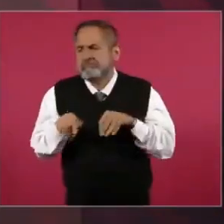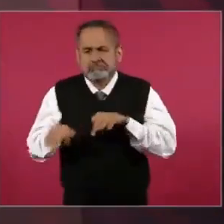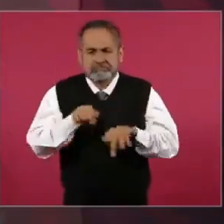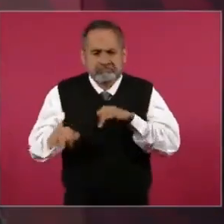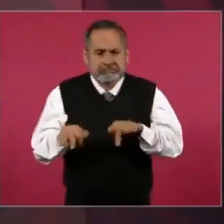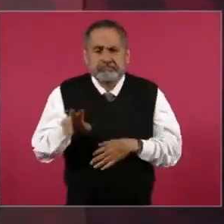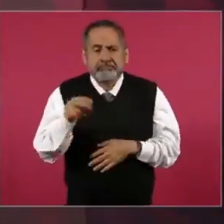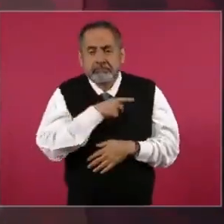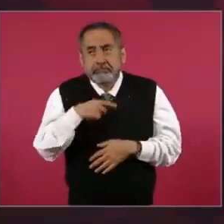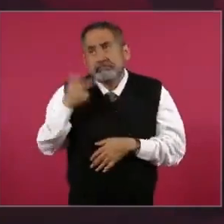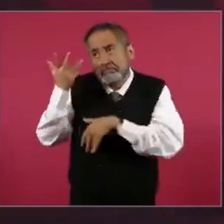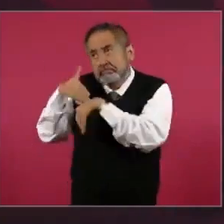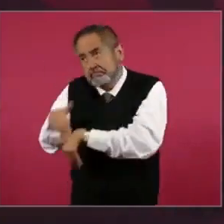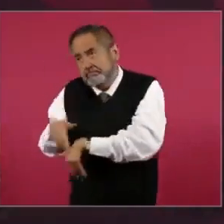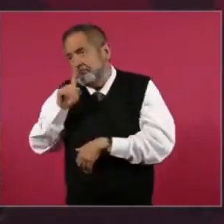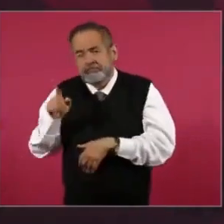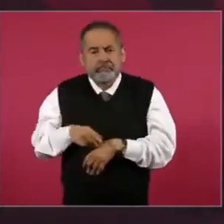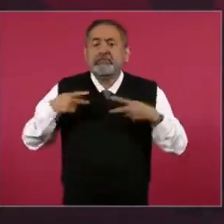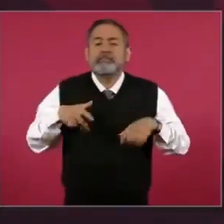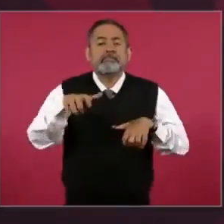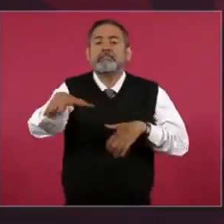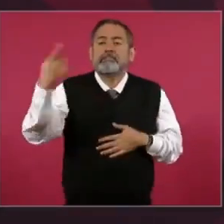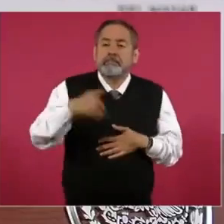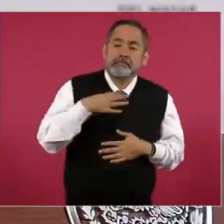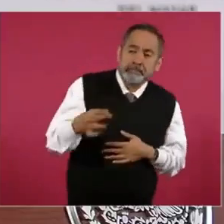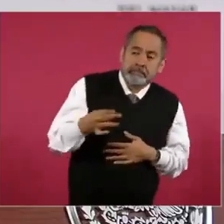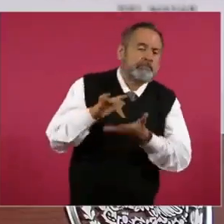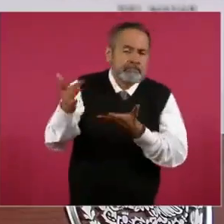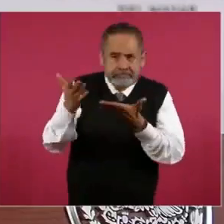su encargo? Al pueblo.